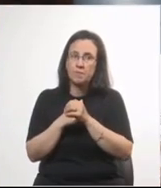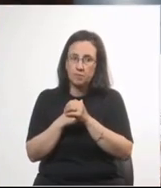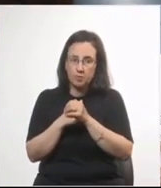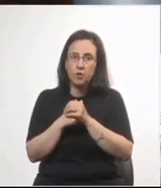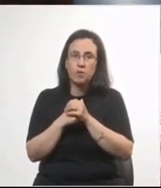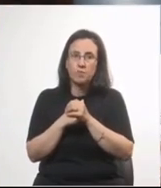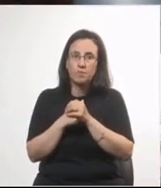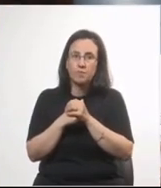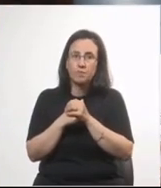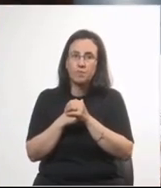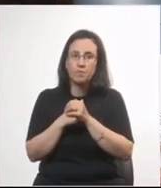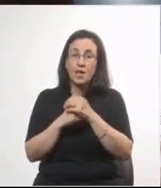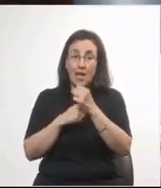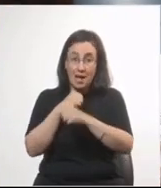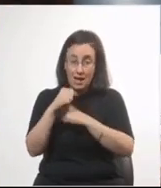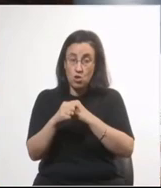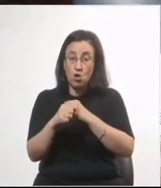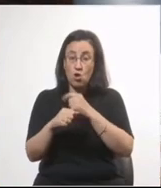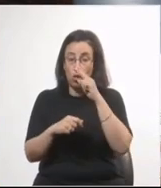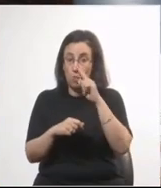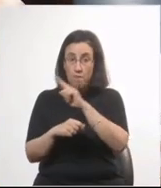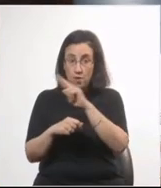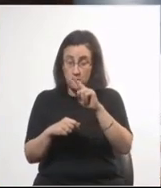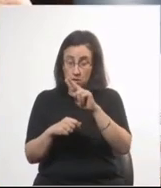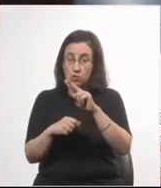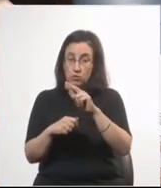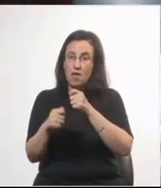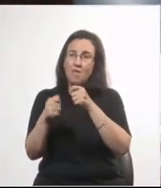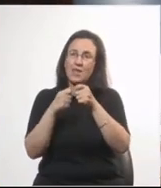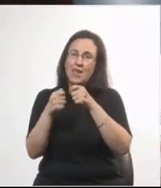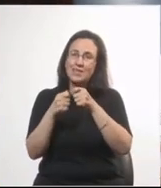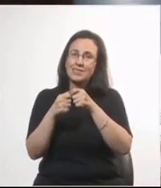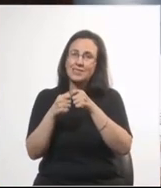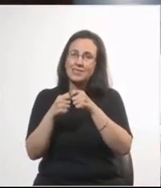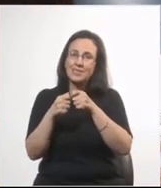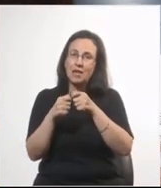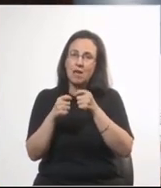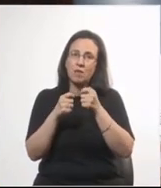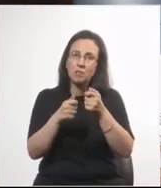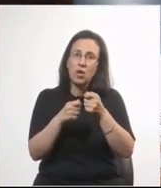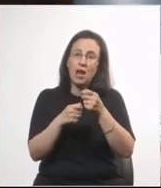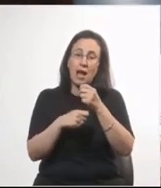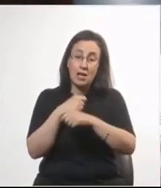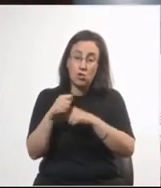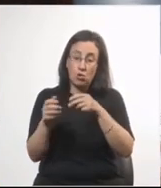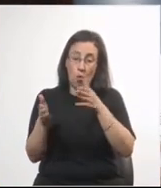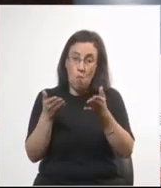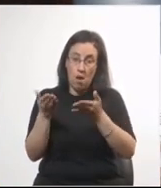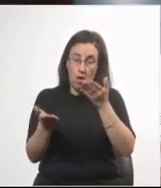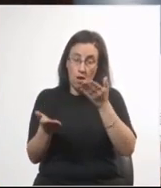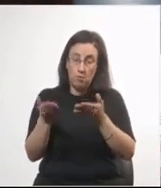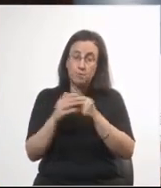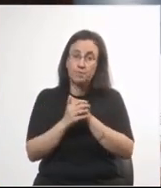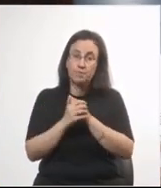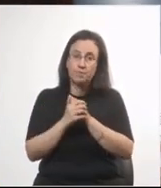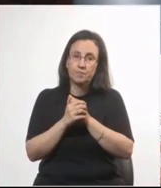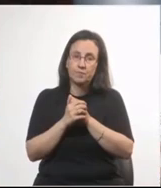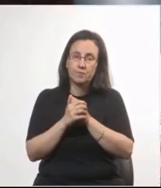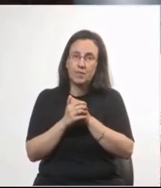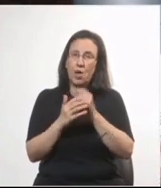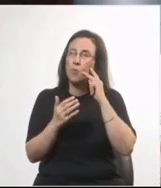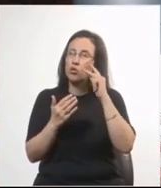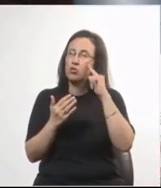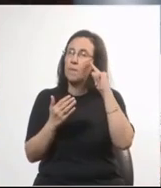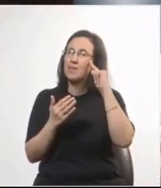las inversiones del año 2022 se financian con los recortes del 2020 y del 2021 y que los principales